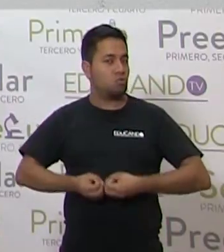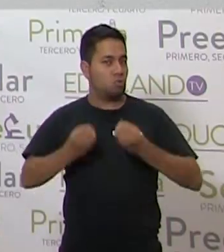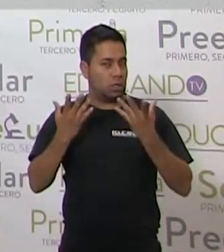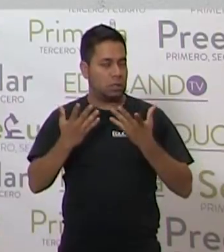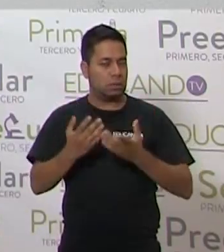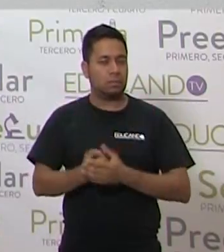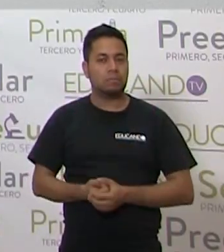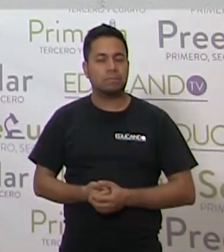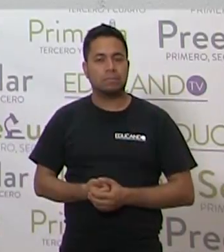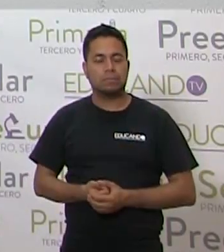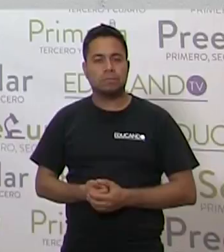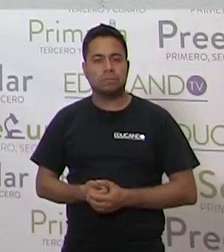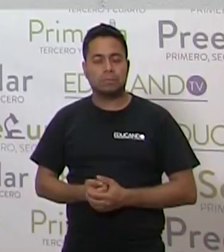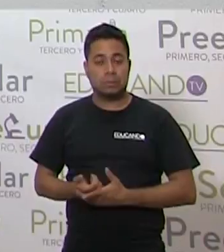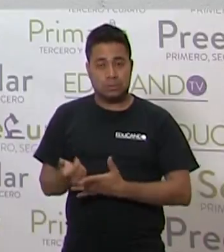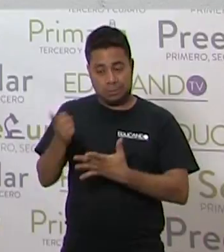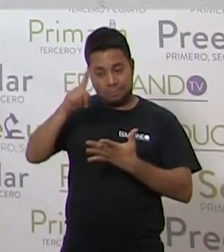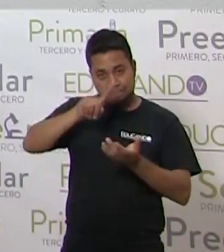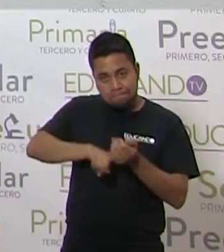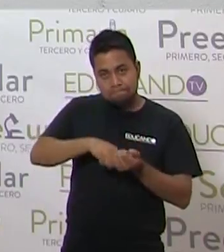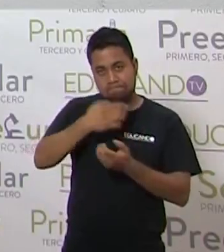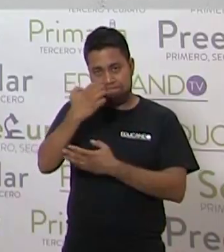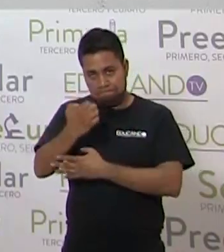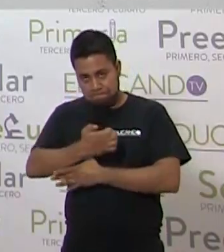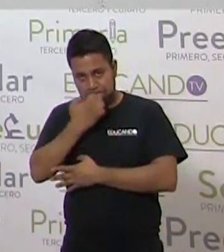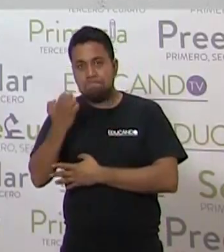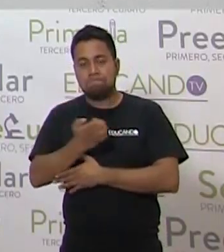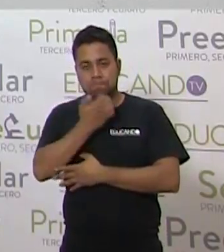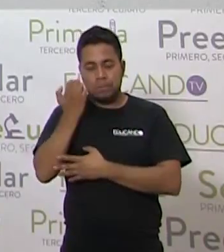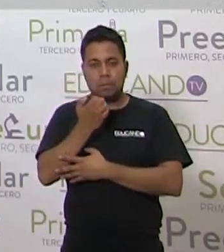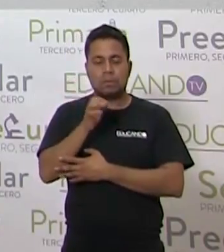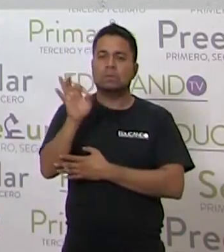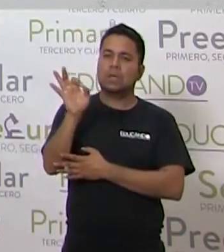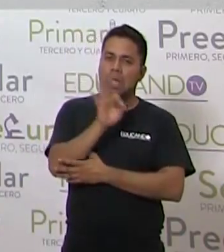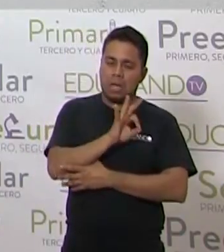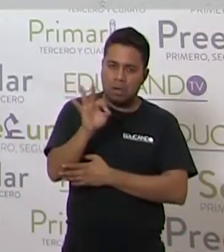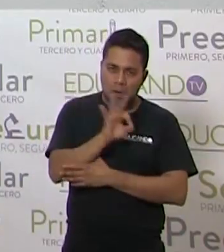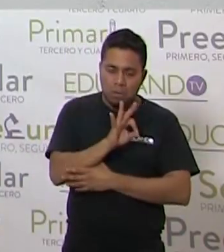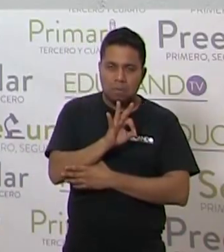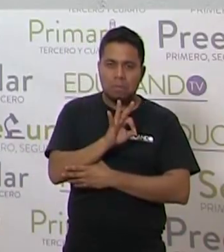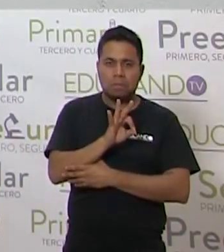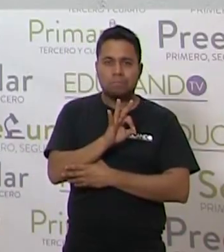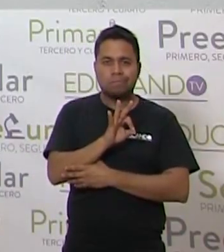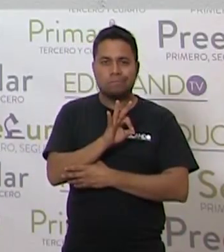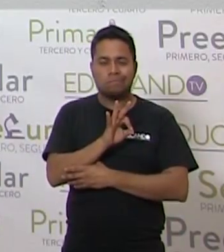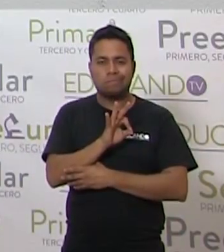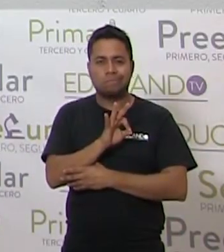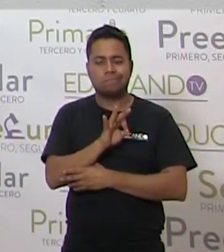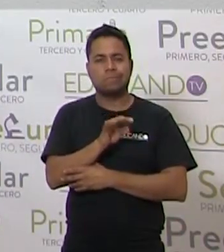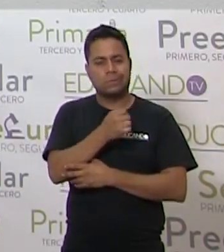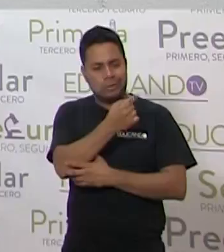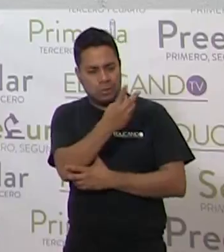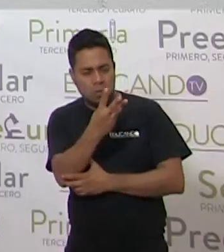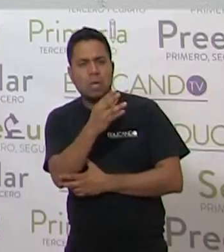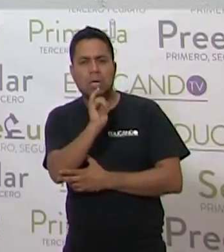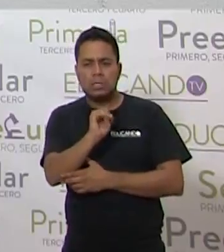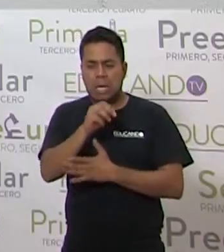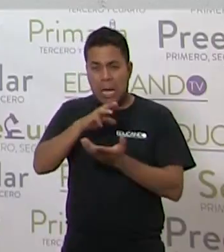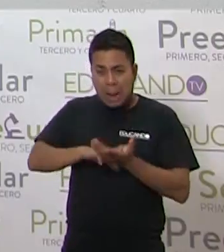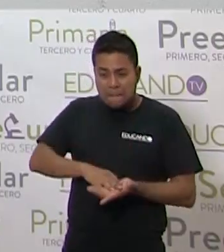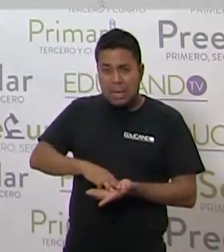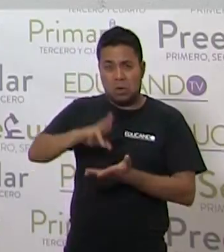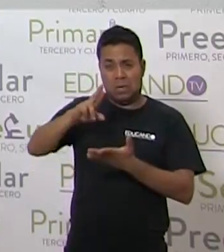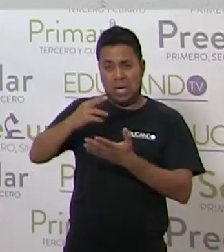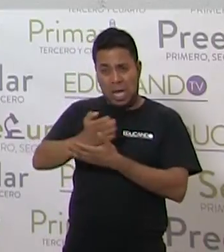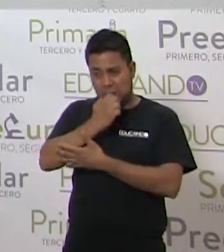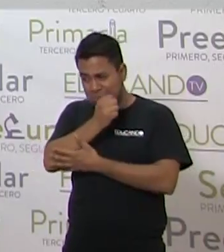nuestras escuelas seguramente en en muy pocas no venden paletas pero en la mayoría venden paletas